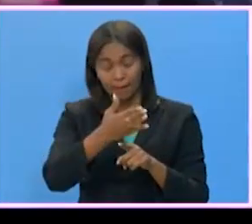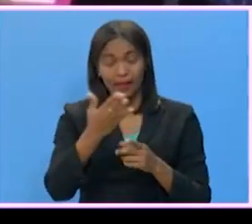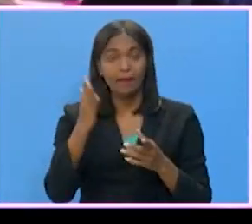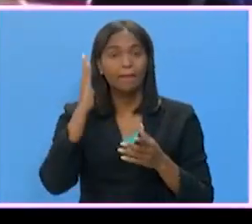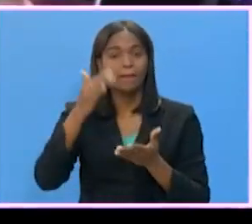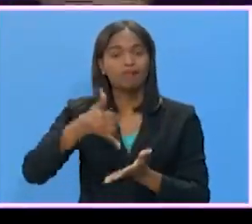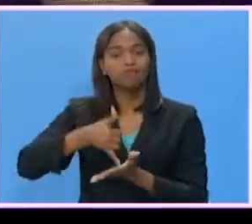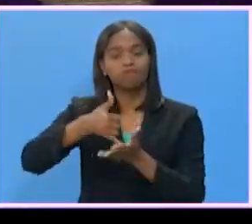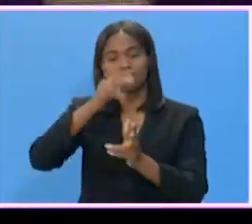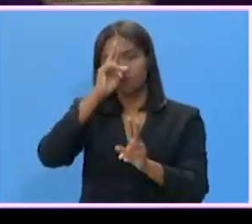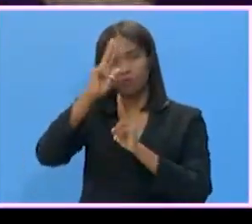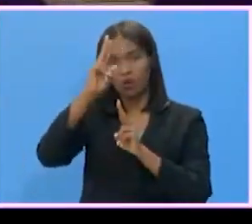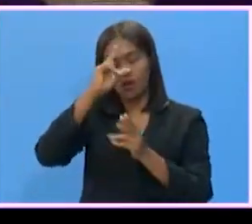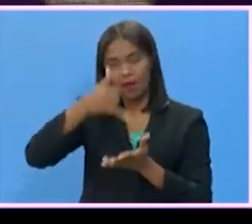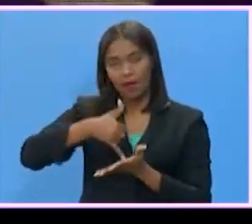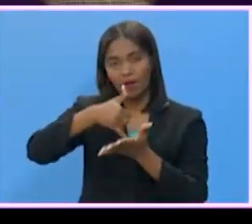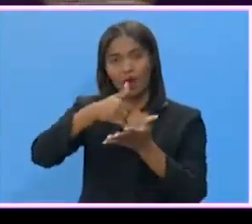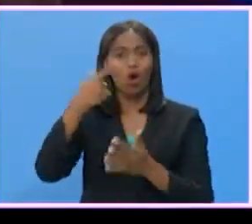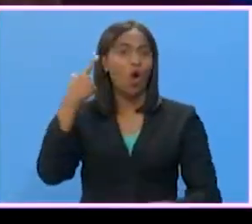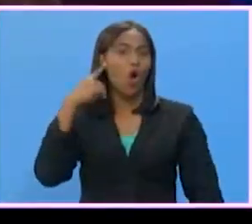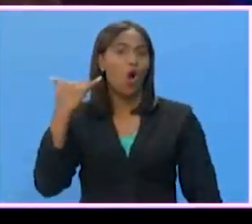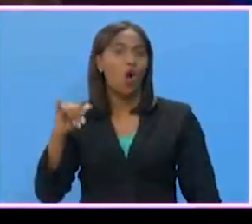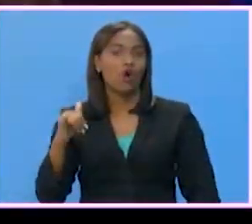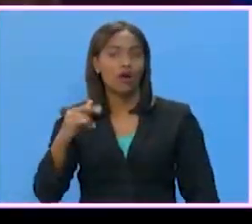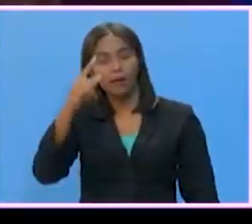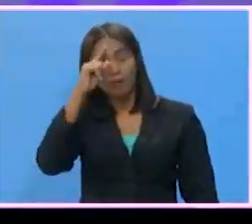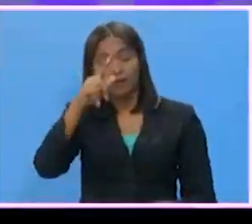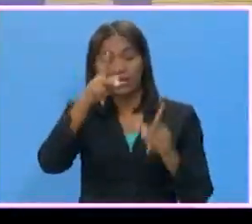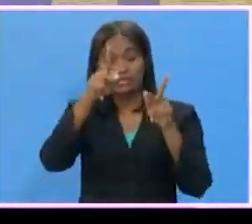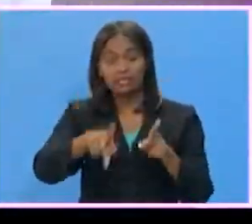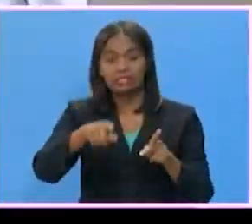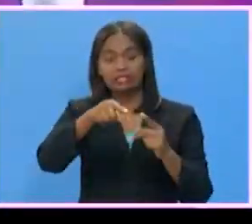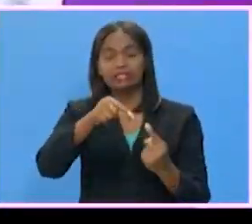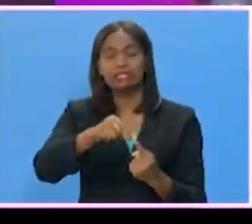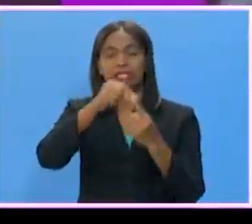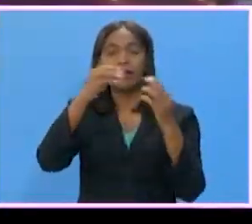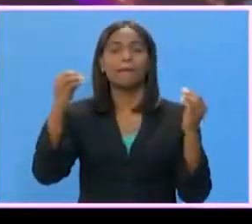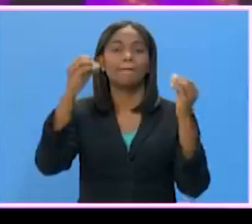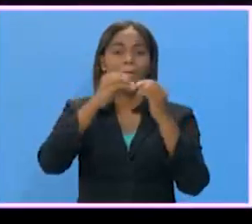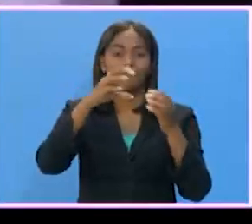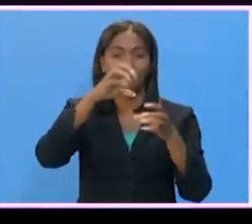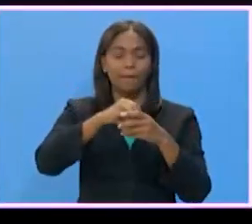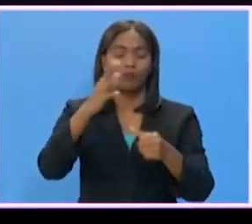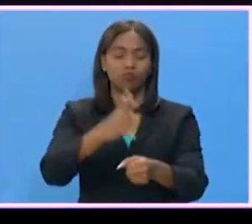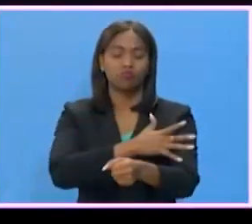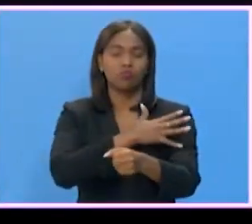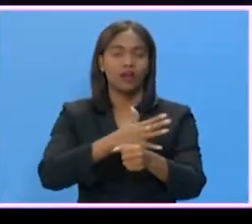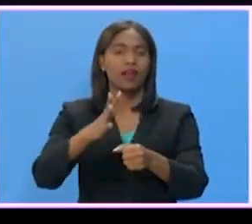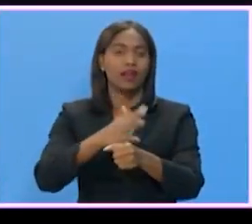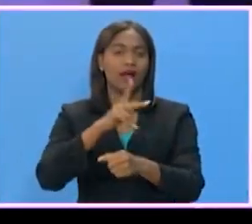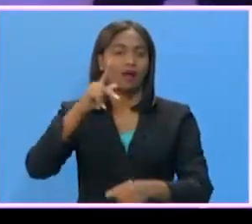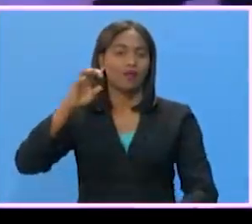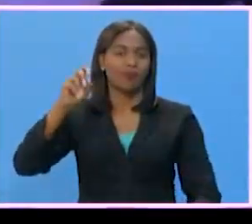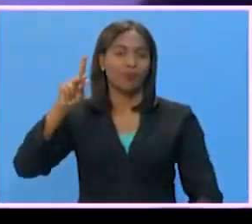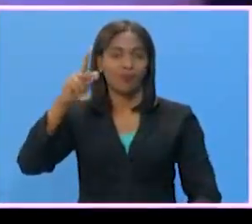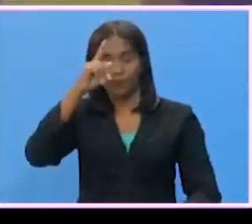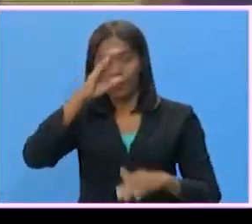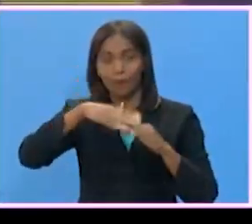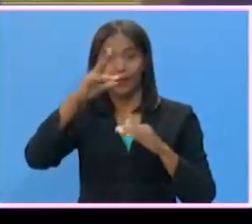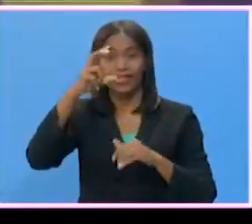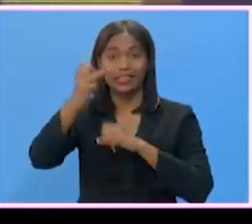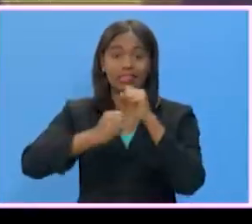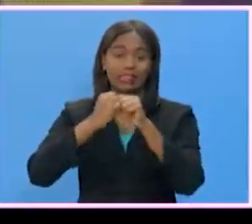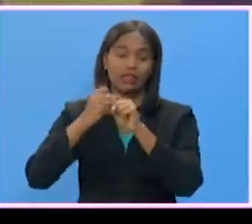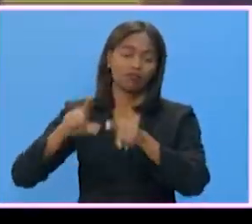será homenajeado con el premio Oro por ser uno de los pilares más influyentes de la balada y el pop, con más de 30 años